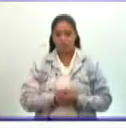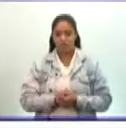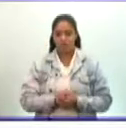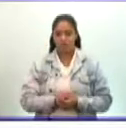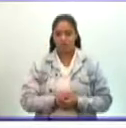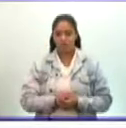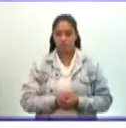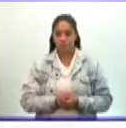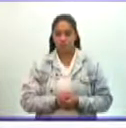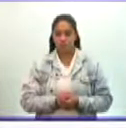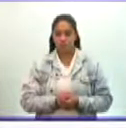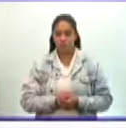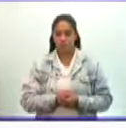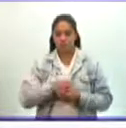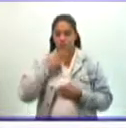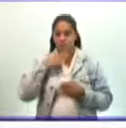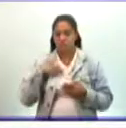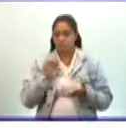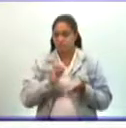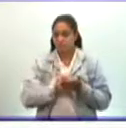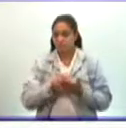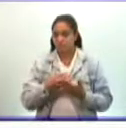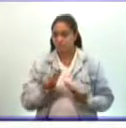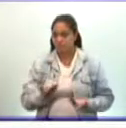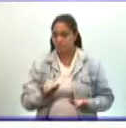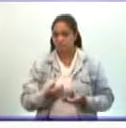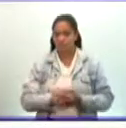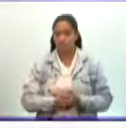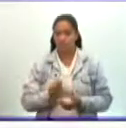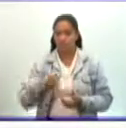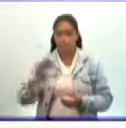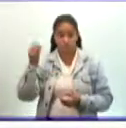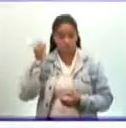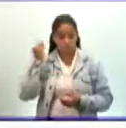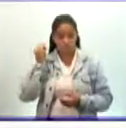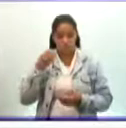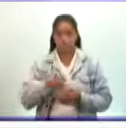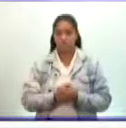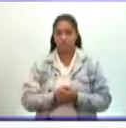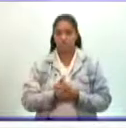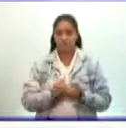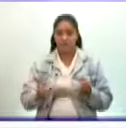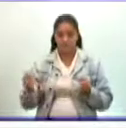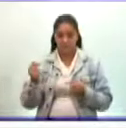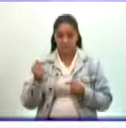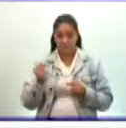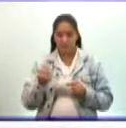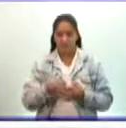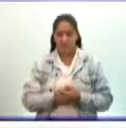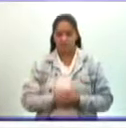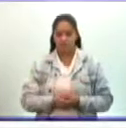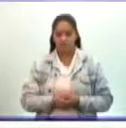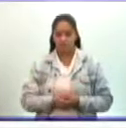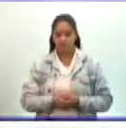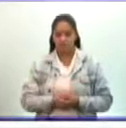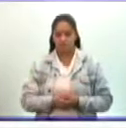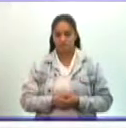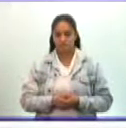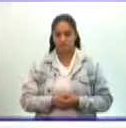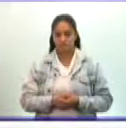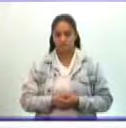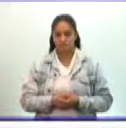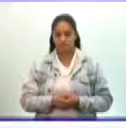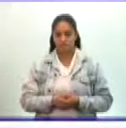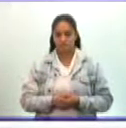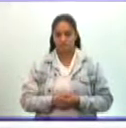desconocido. ¿Cómo lo podemos hacer? Ustedes conocen la propiedad fundamental de las proporciones, que el producto de los